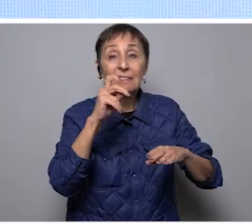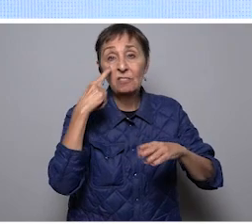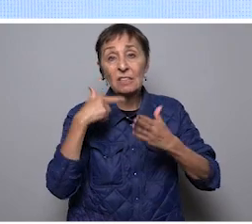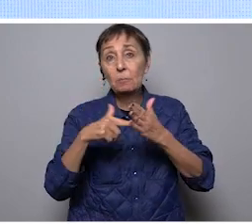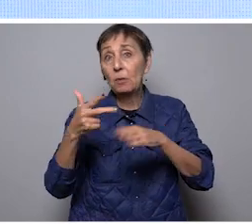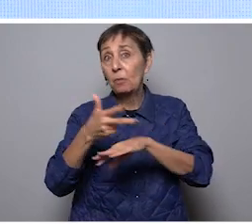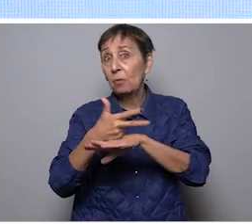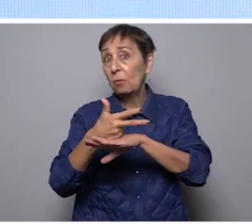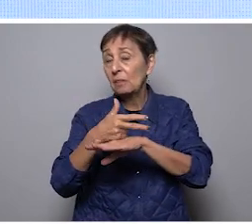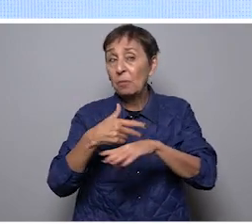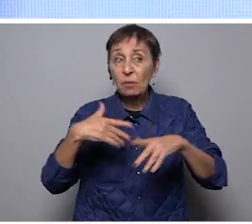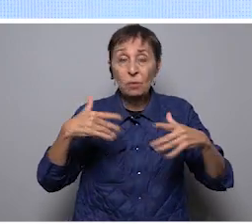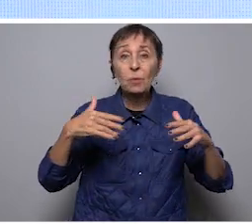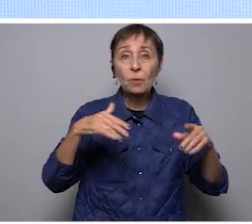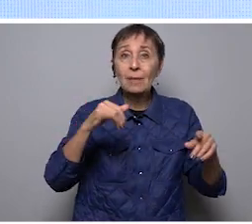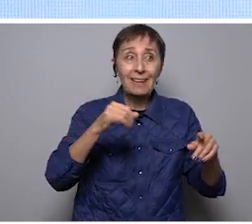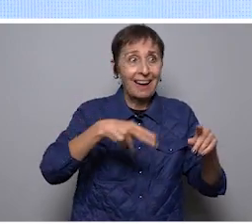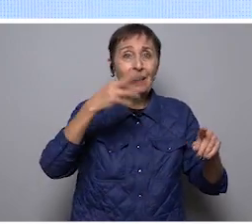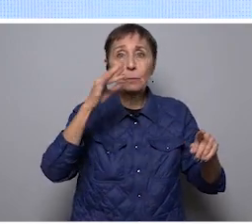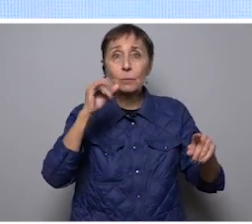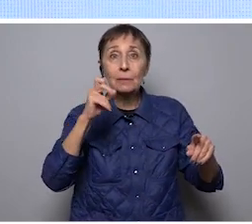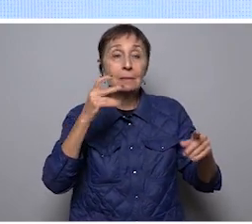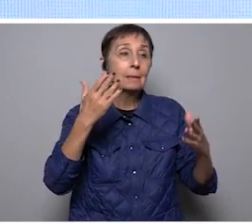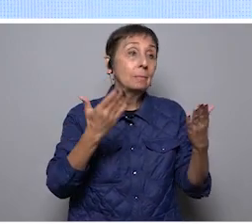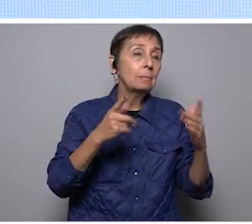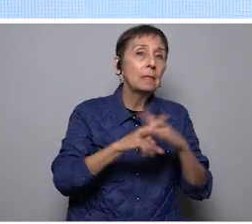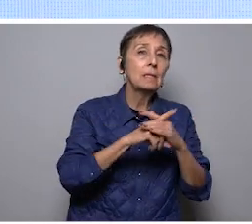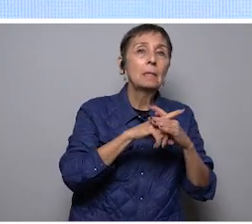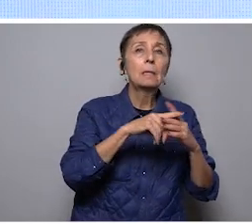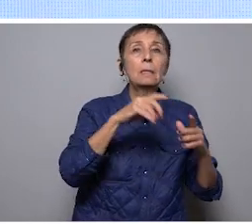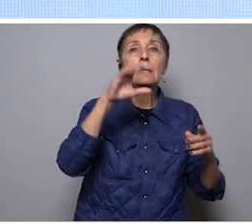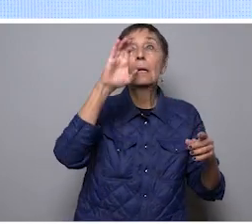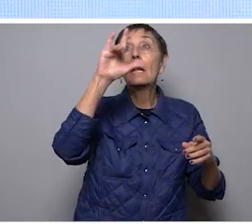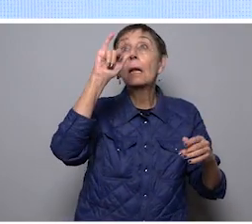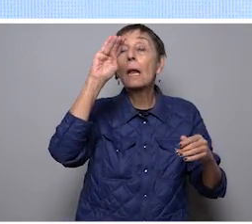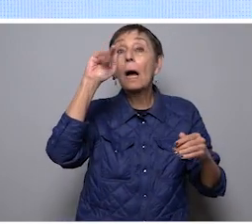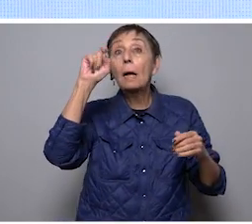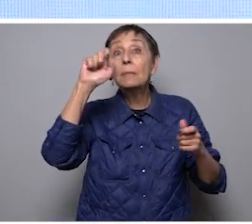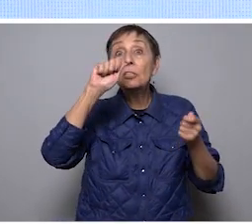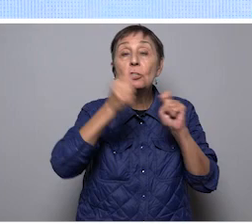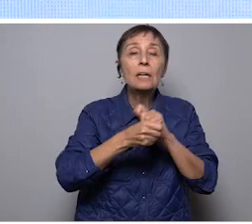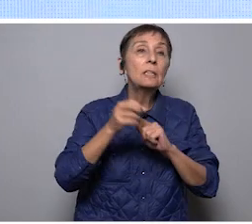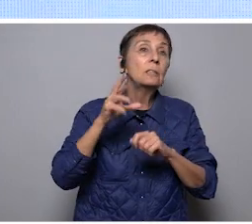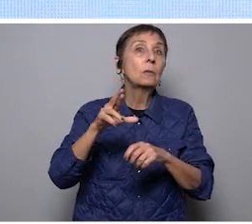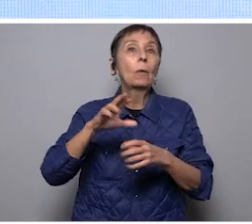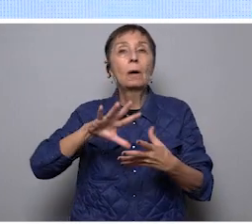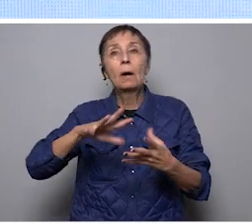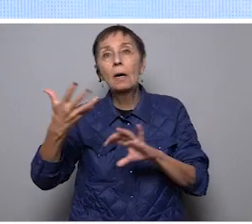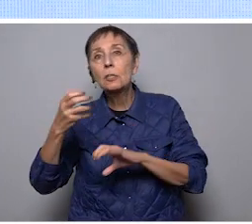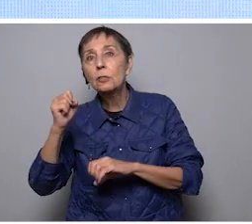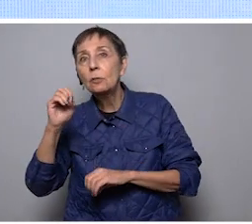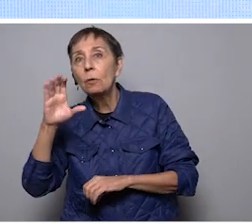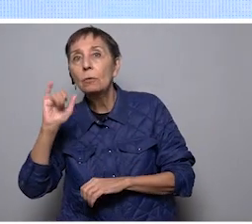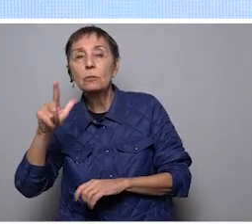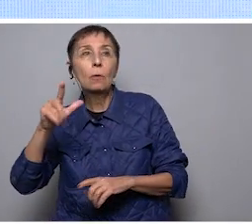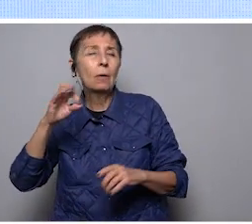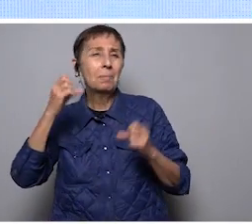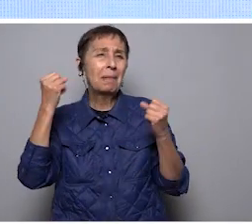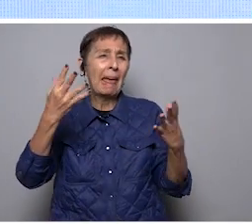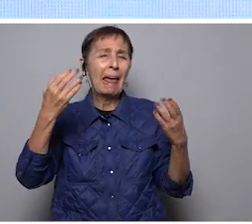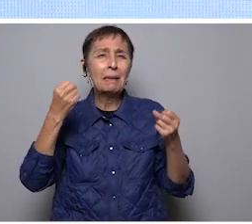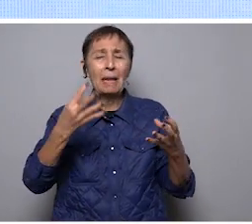tema de cambio climático por ejemplo Y entonces las entidades han ido respondiendo a este a esta